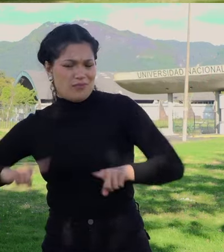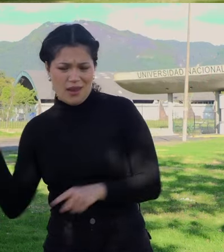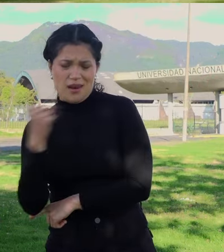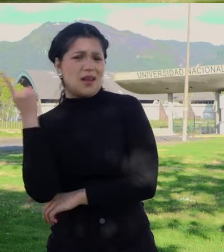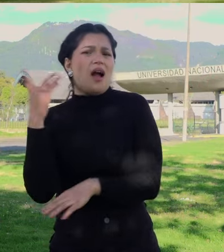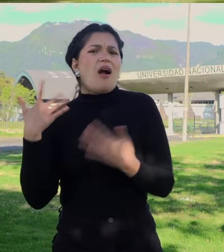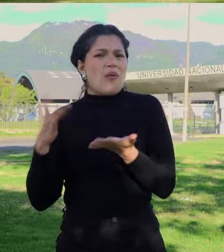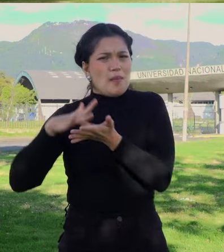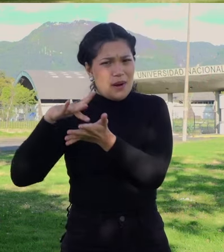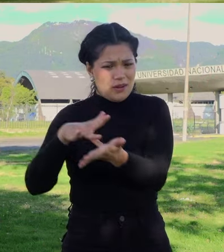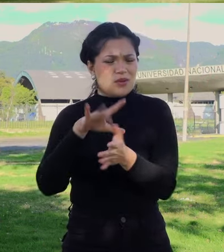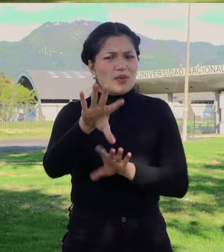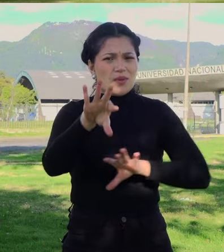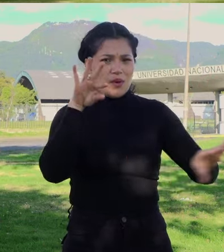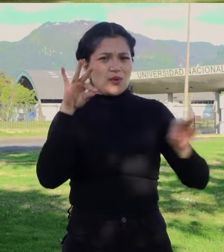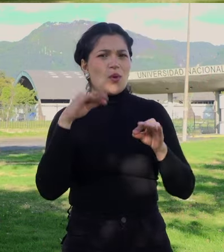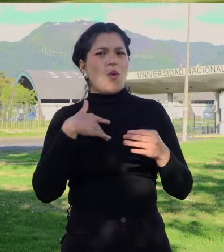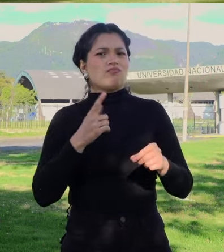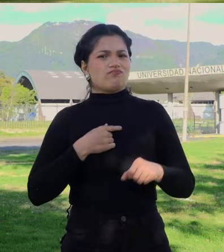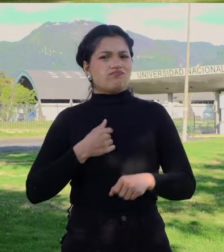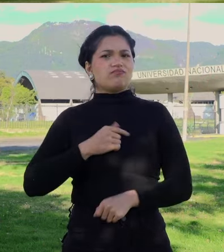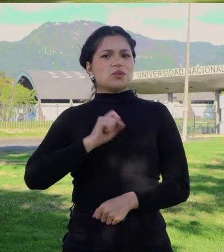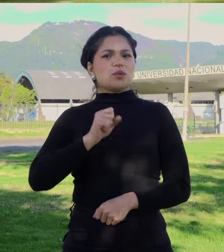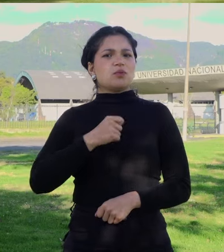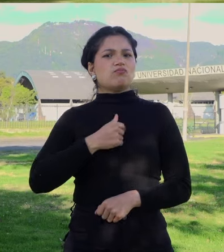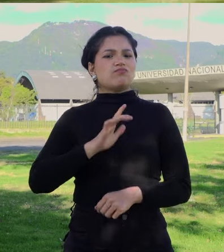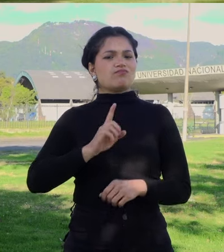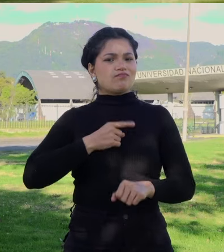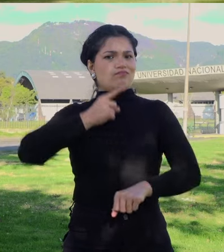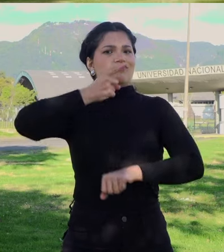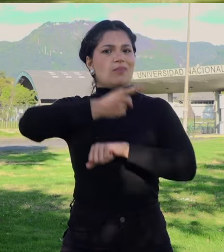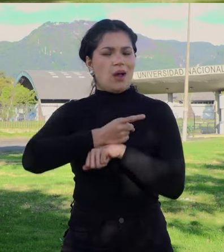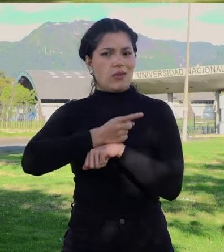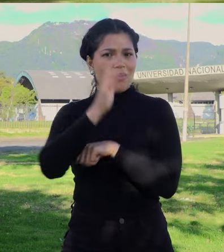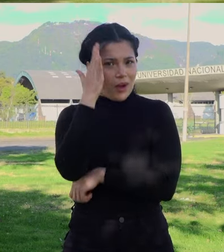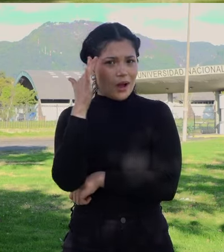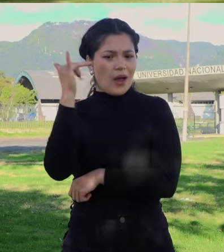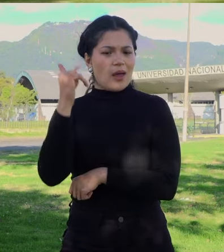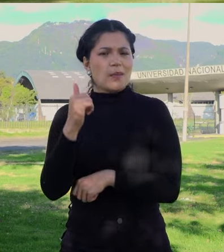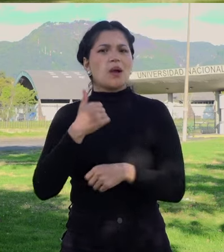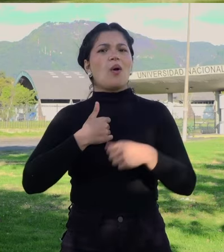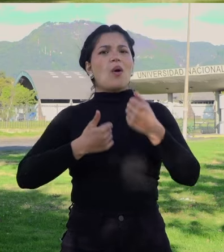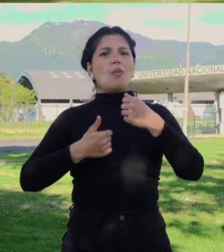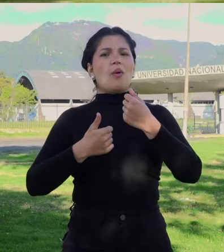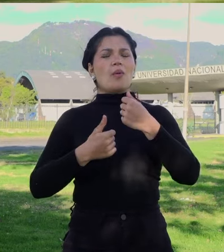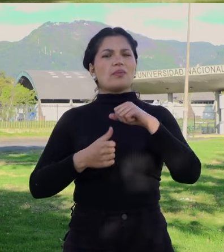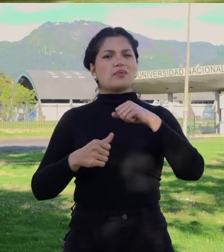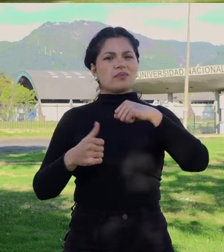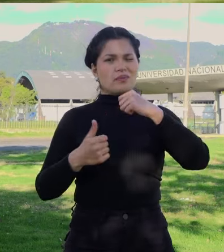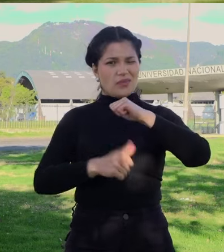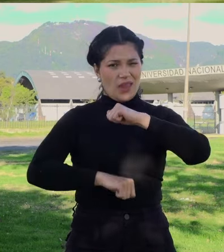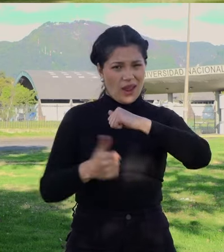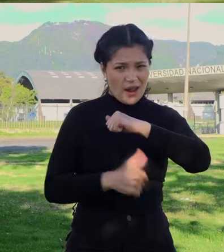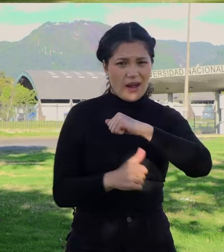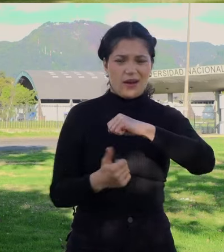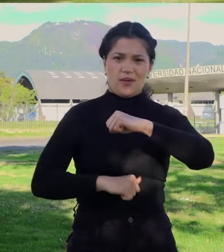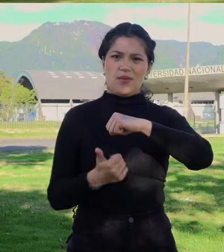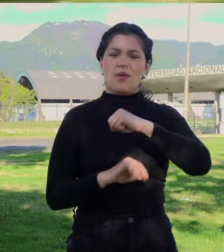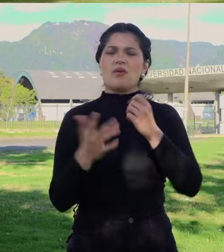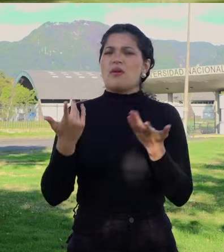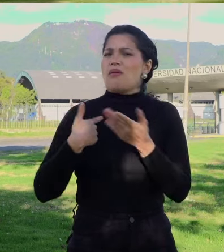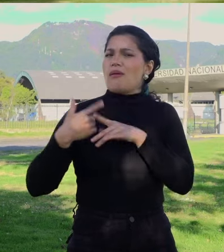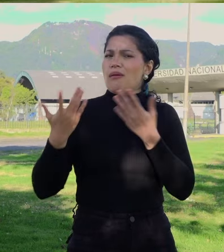académicas. Autoridades académicas como el rector, autoridades académicas como los decanos, como los jefes de departamento.